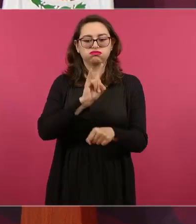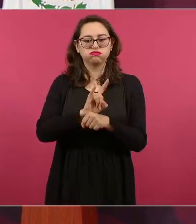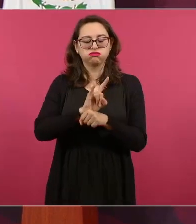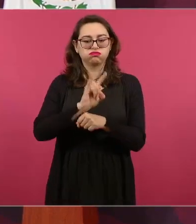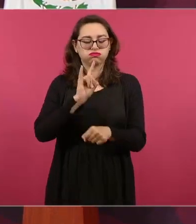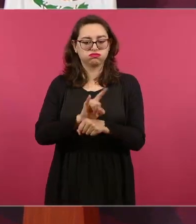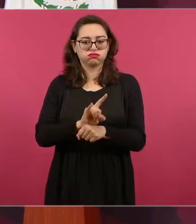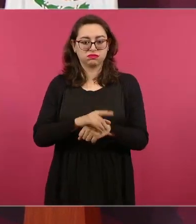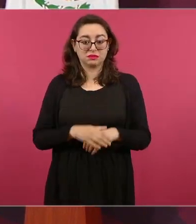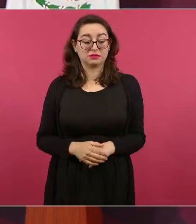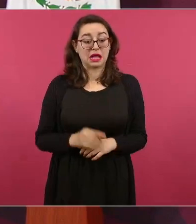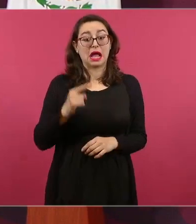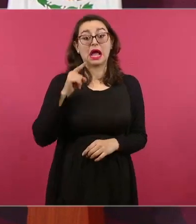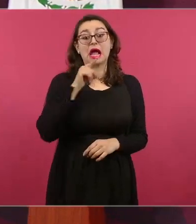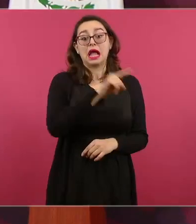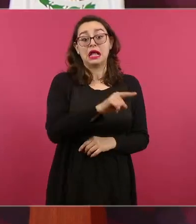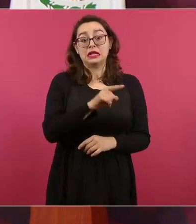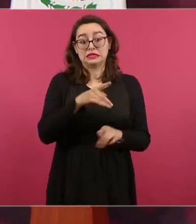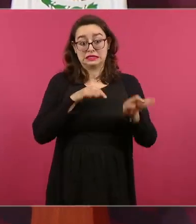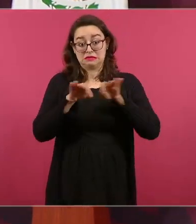en la OEA.